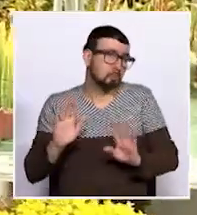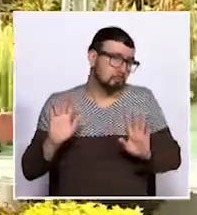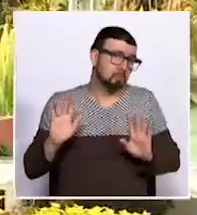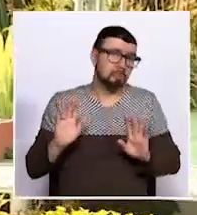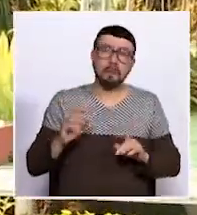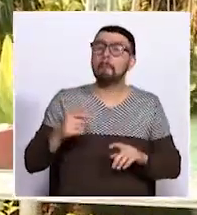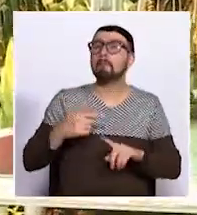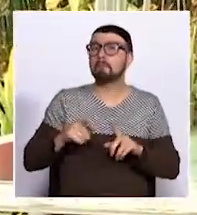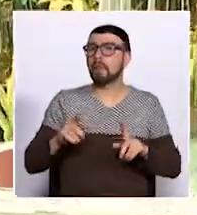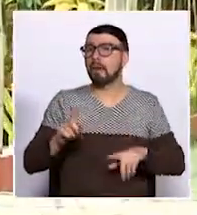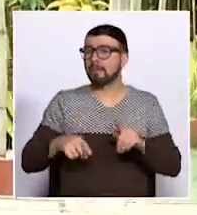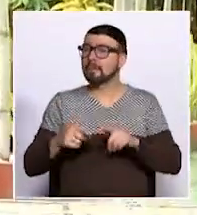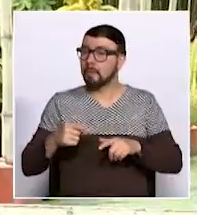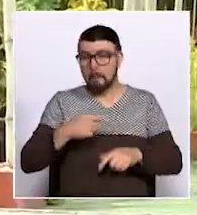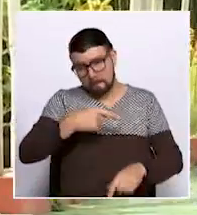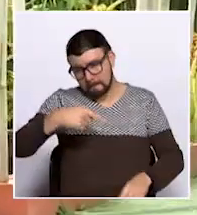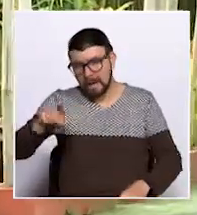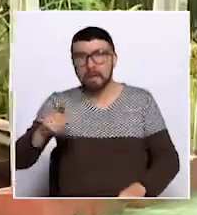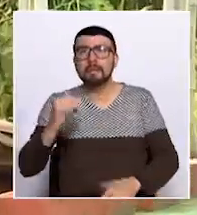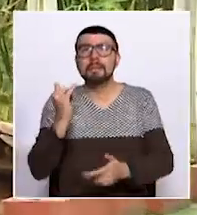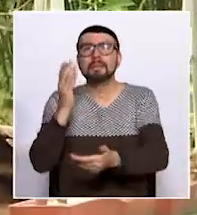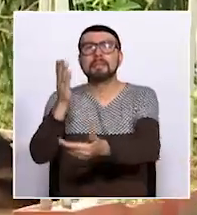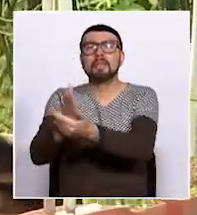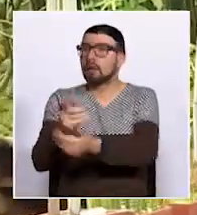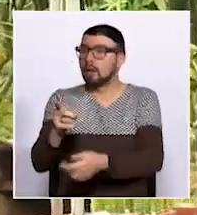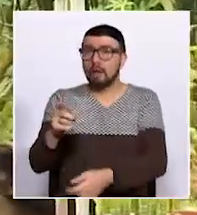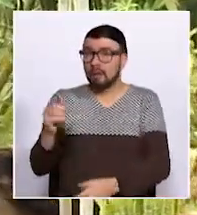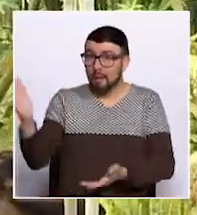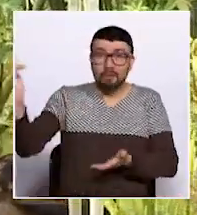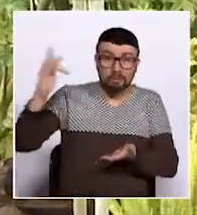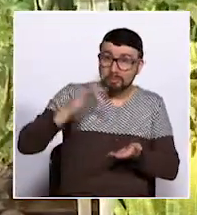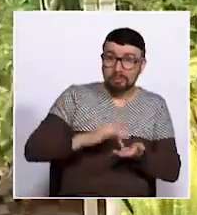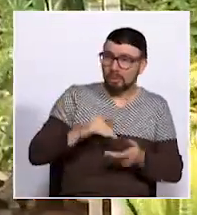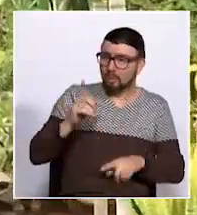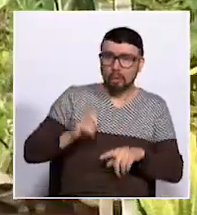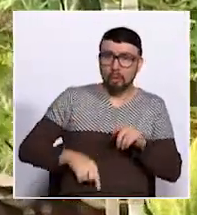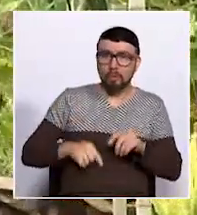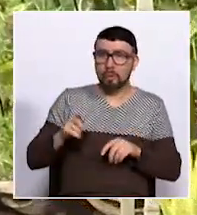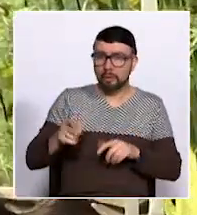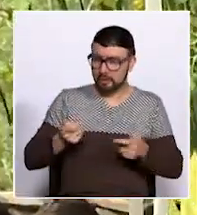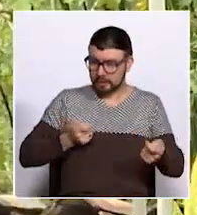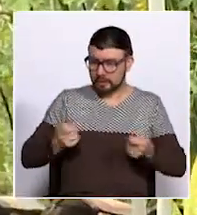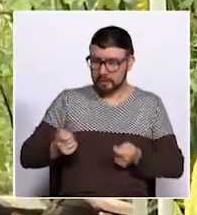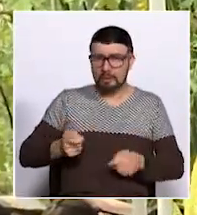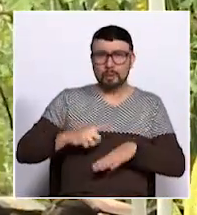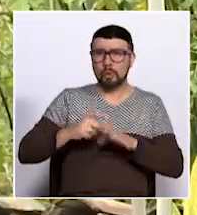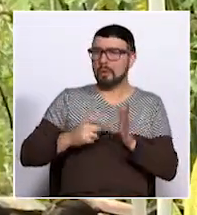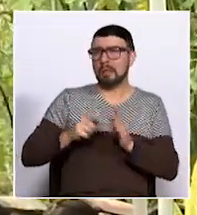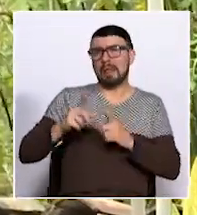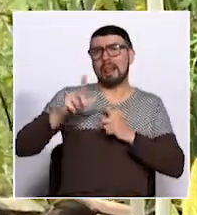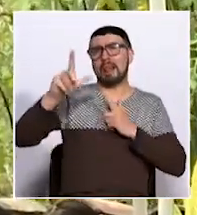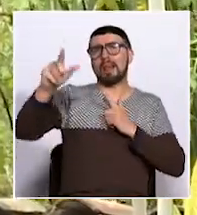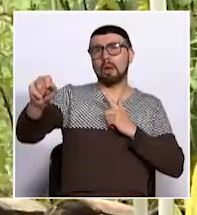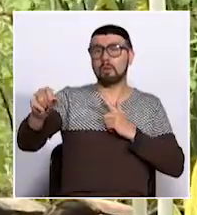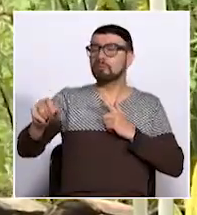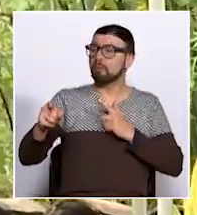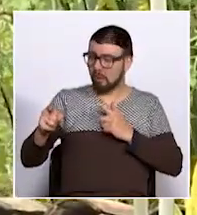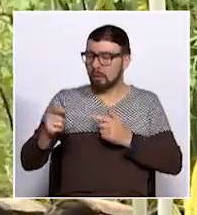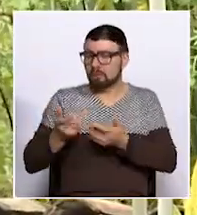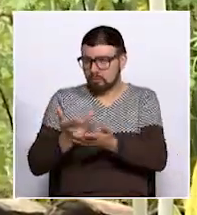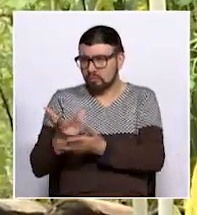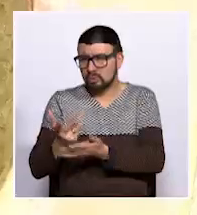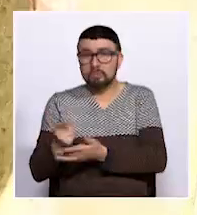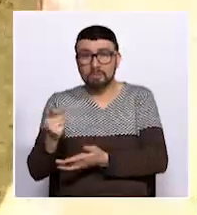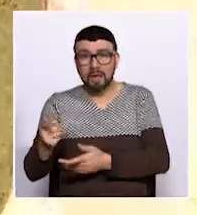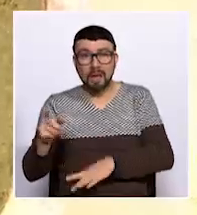es enviar a las personas que no tienen la oportunidad de hacerse el kit del dolor porque viven muy lejos, que se apliquen en